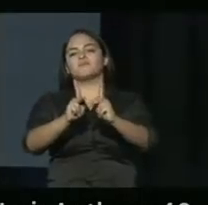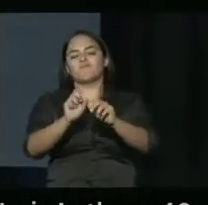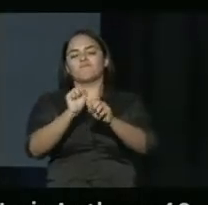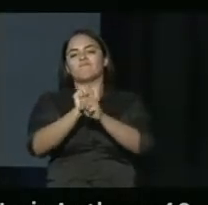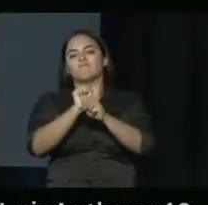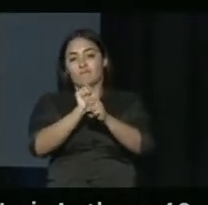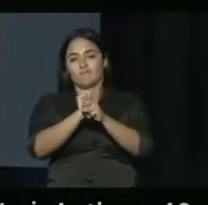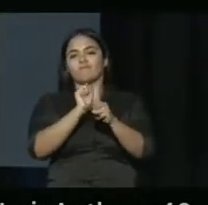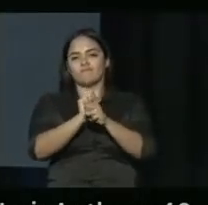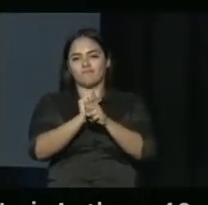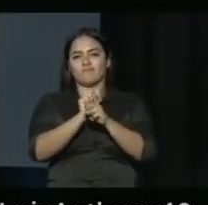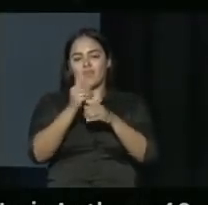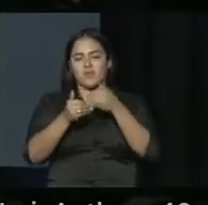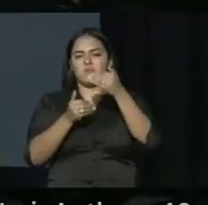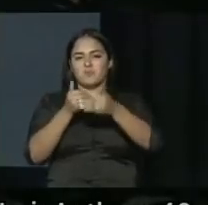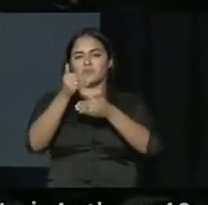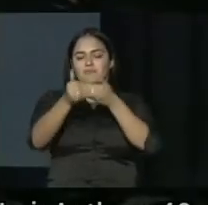pa'lante.